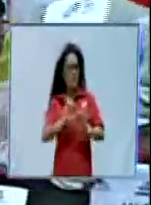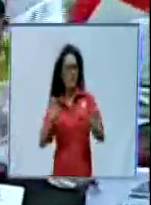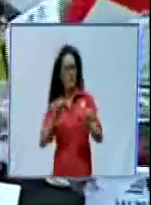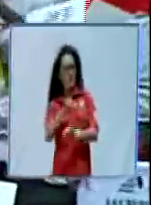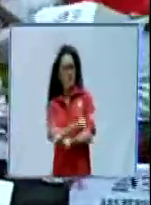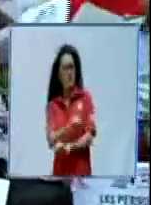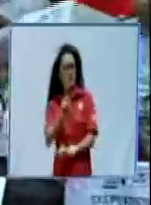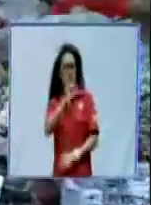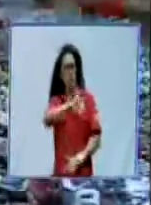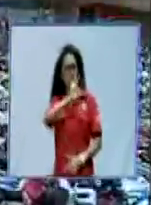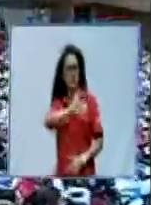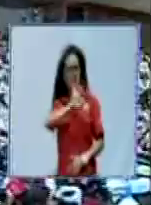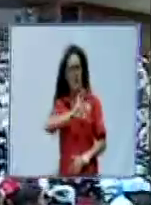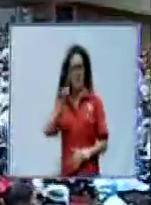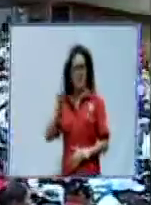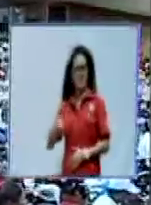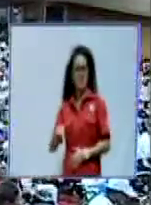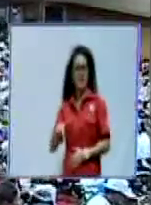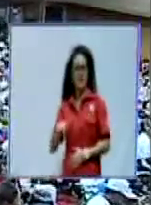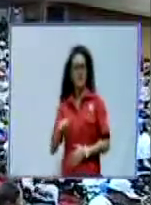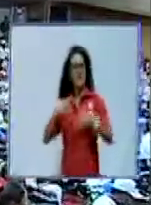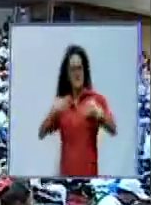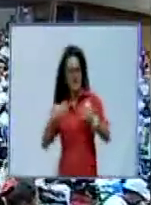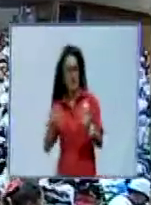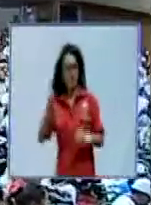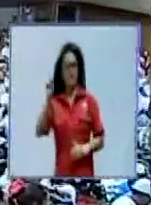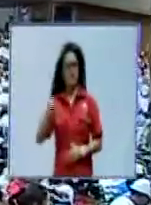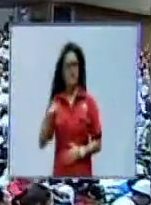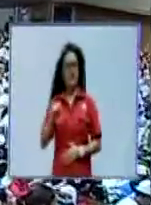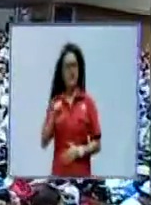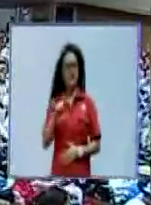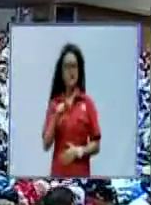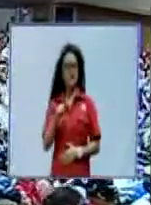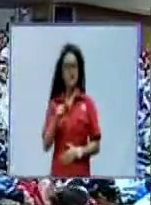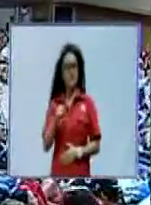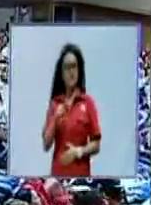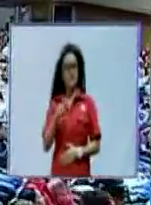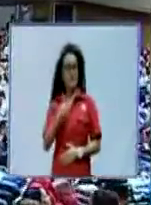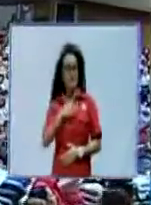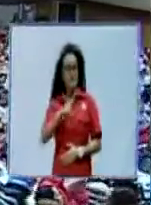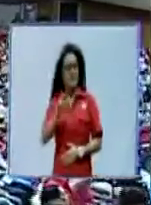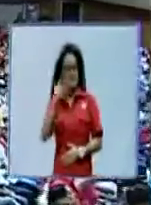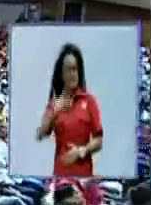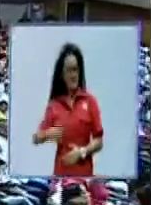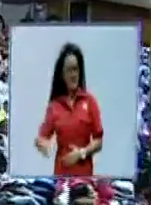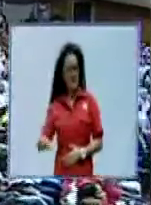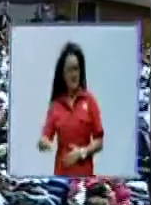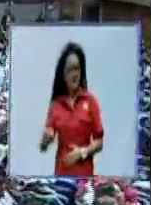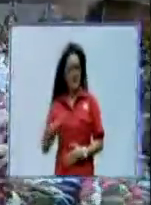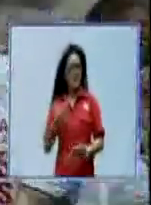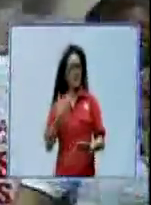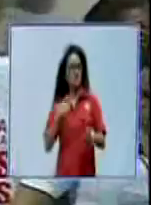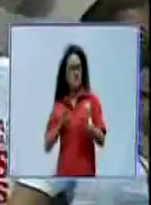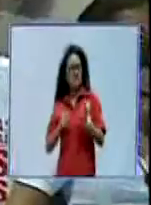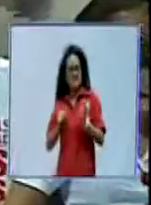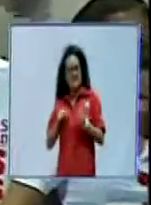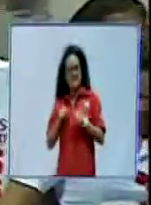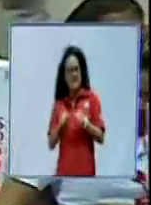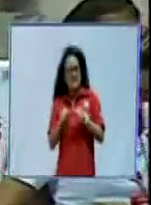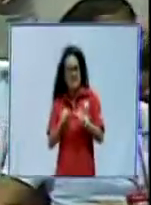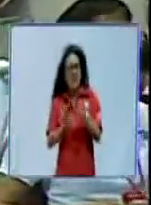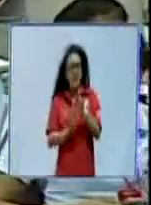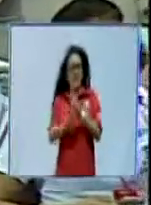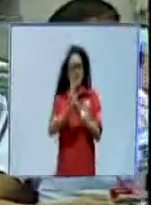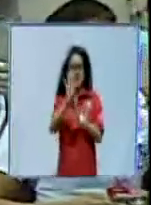a las misiones sociales, es a las misiones de salud. Así que este encuentro, presidente, es para seguir avanzando en la ruta